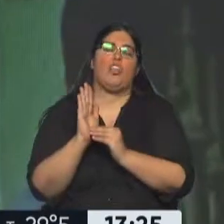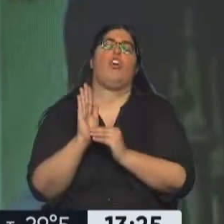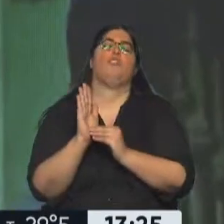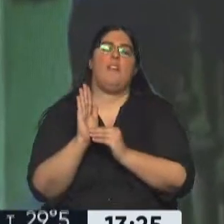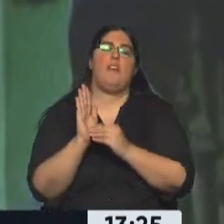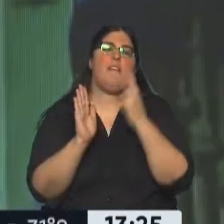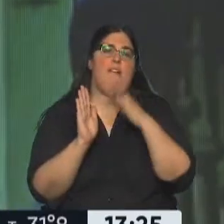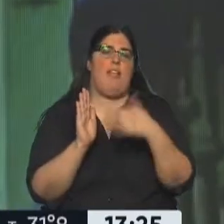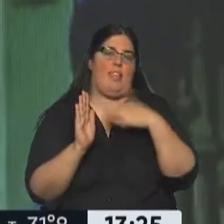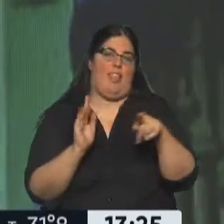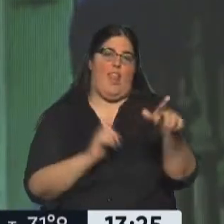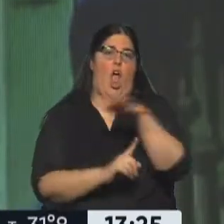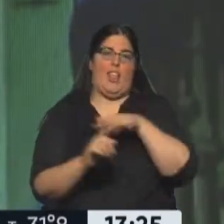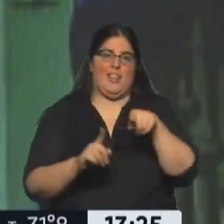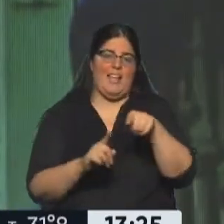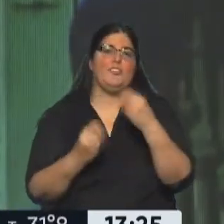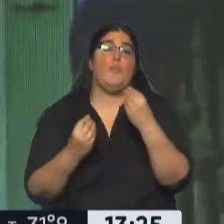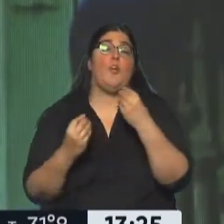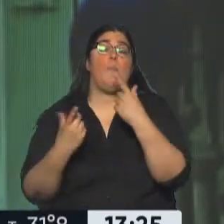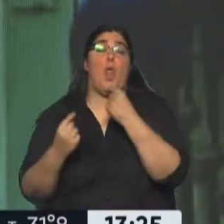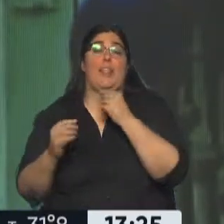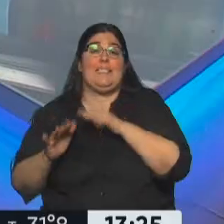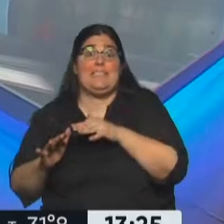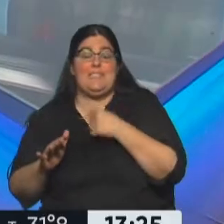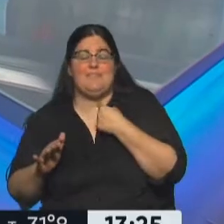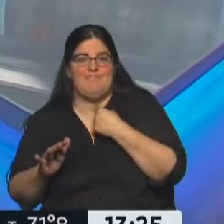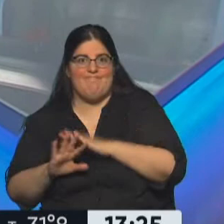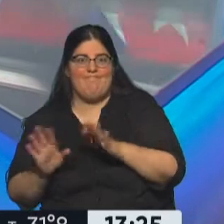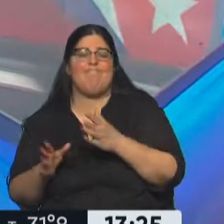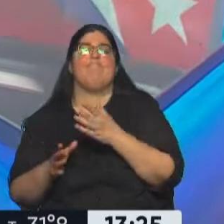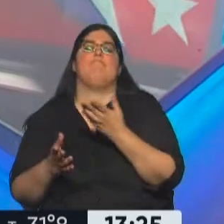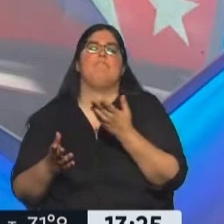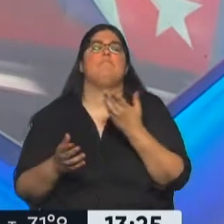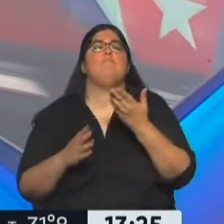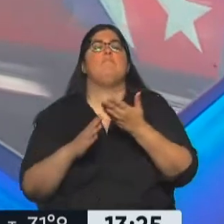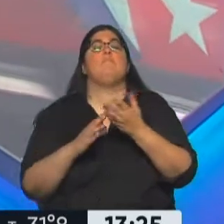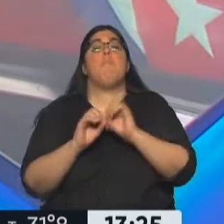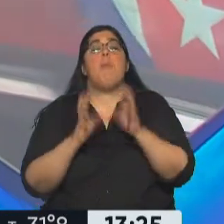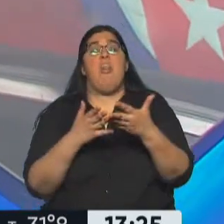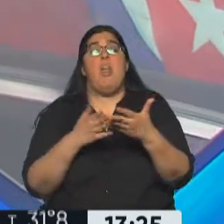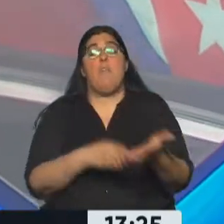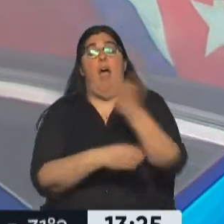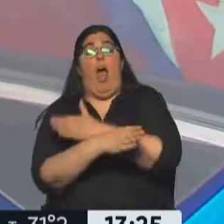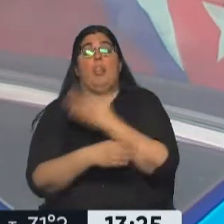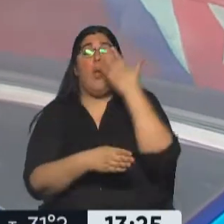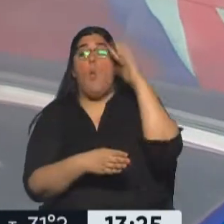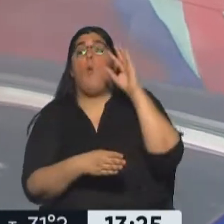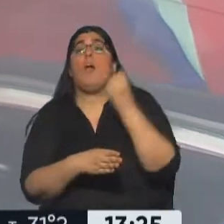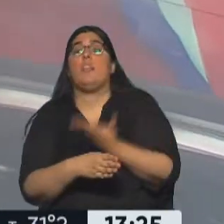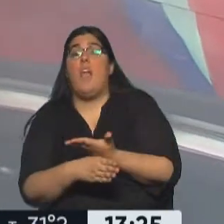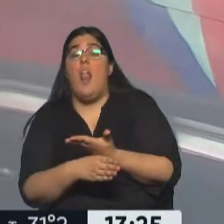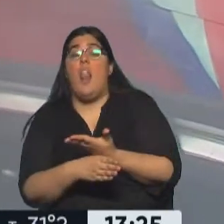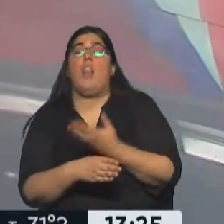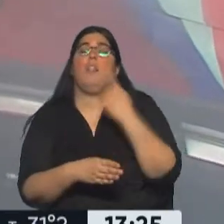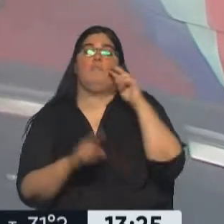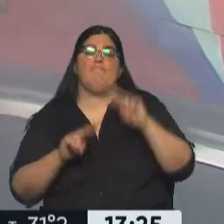un contexto la protesta frustrada del lunes en Cuba. ¿Cómo estaba Cuba antes de la pandemia? Ahí tenemos un PBI acá